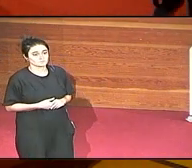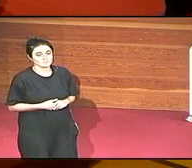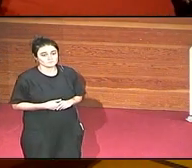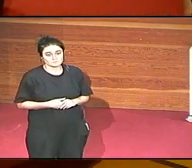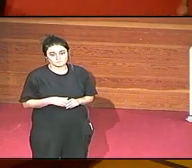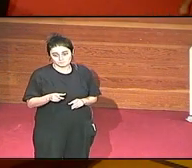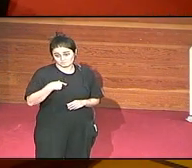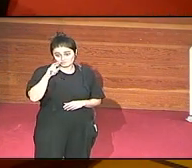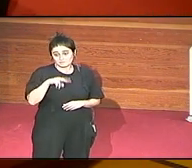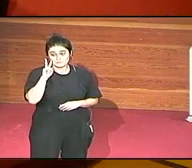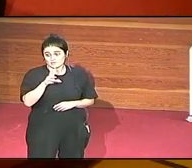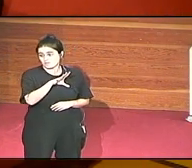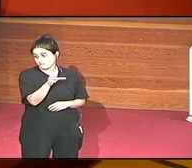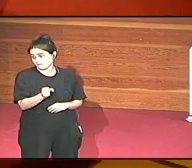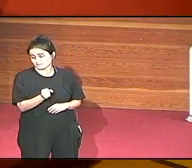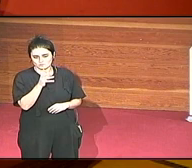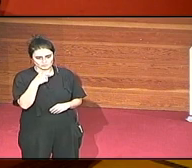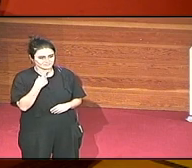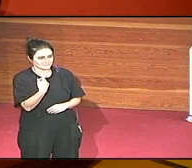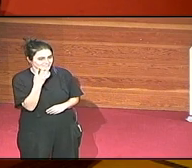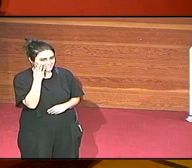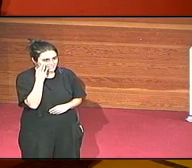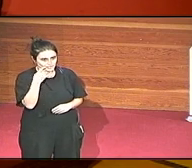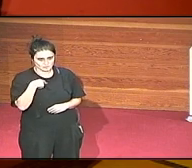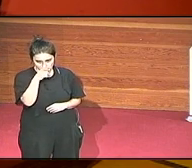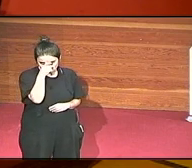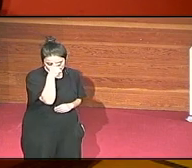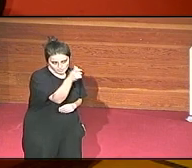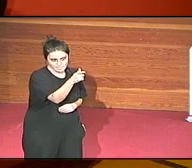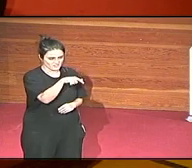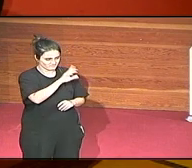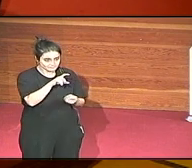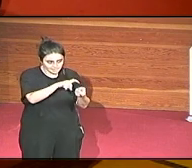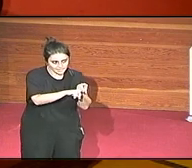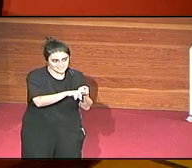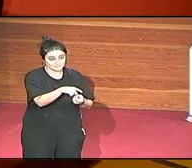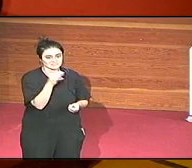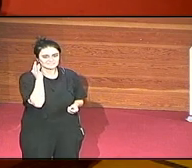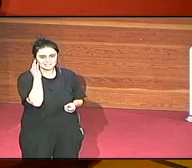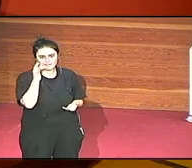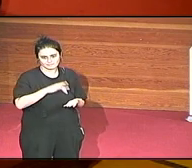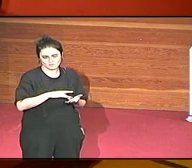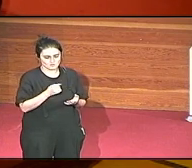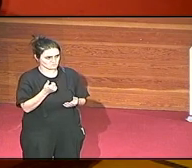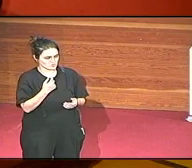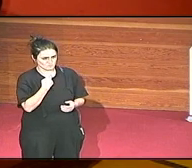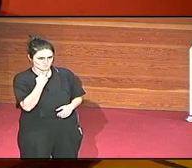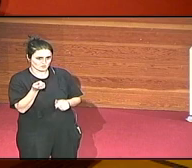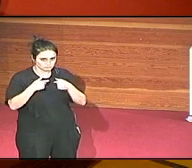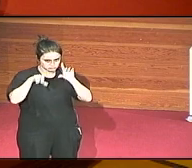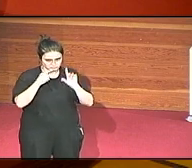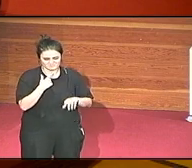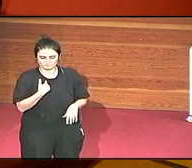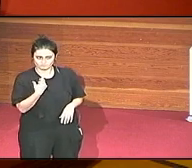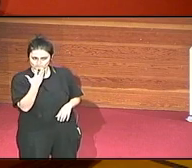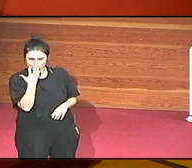complicadísimos una chica en una aldea perdida que la casa pero es una chica que alza la voz y dice a mí esto no me convensa